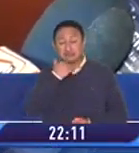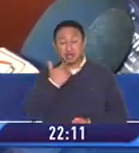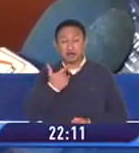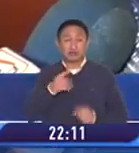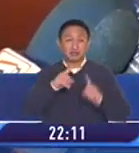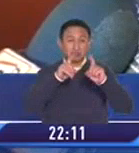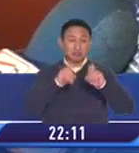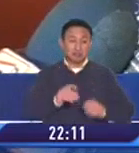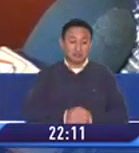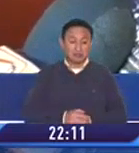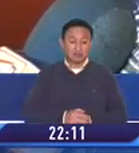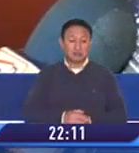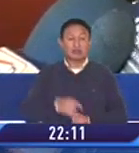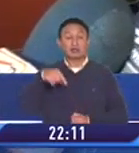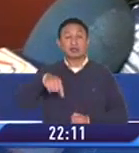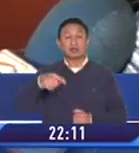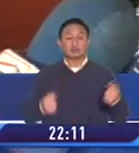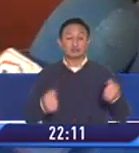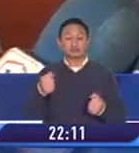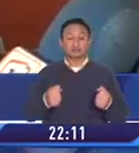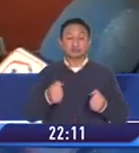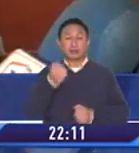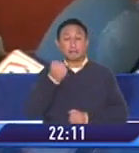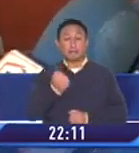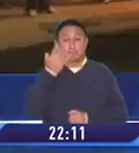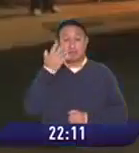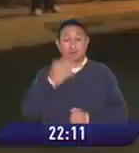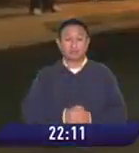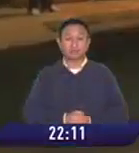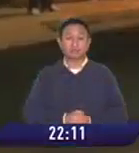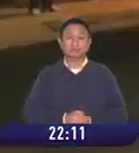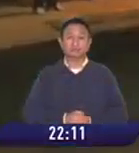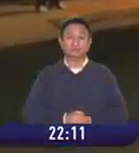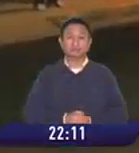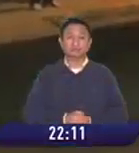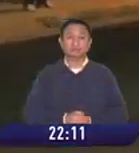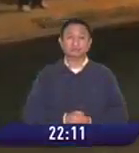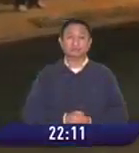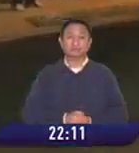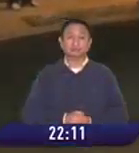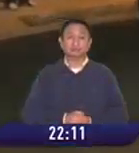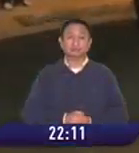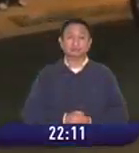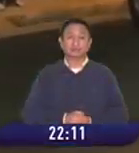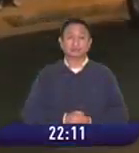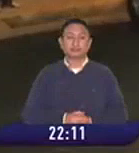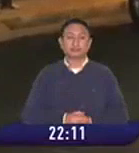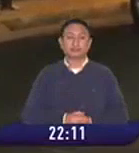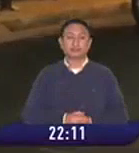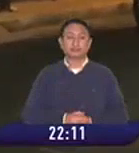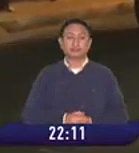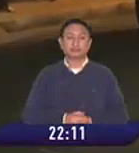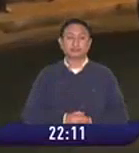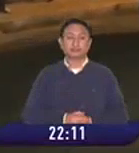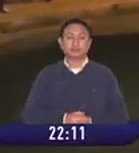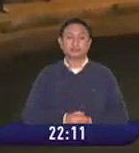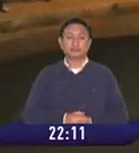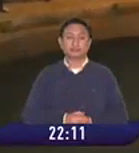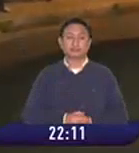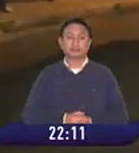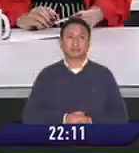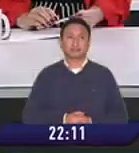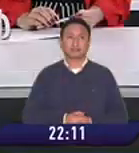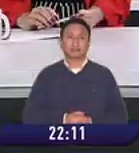información, se trata de un vehículo que ha participado color blanco tipo Jeep. Con cámaras de Eduardo García desde la provincia de Manabí, informó Wendy